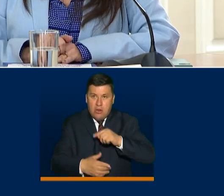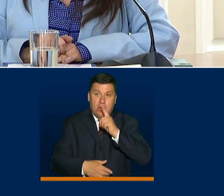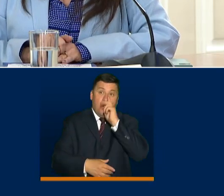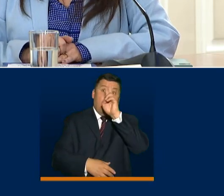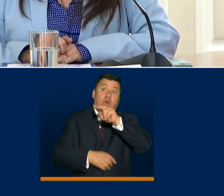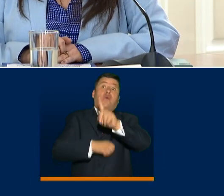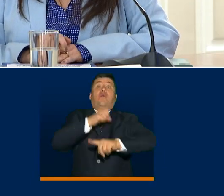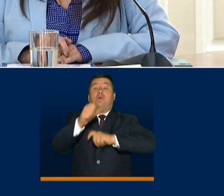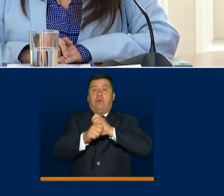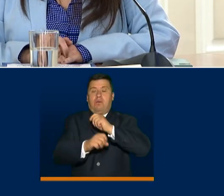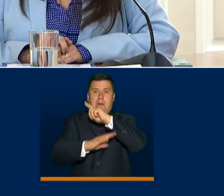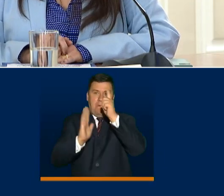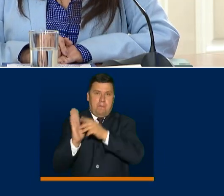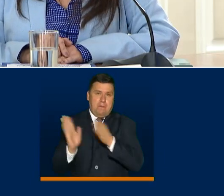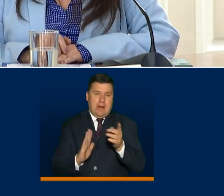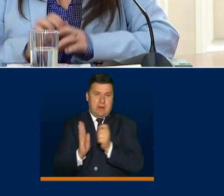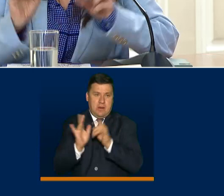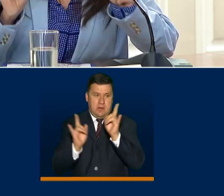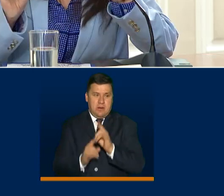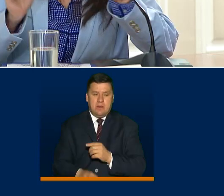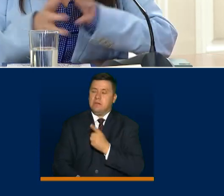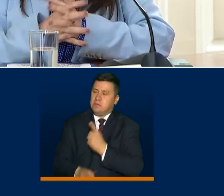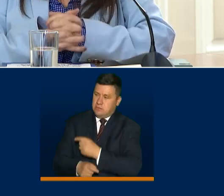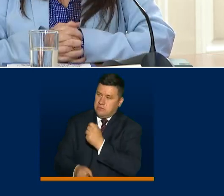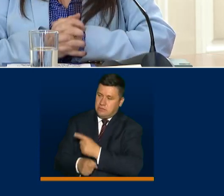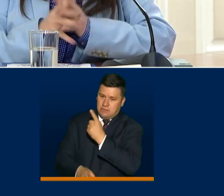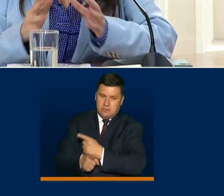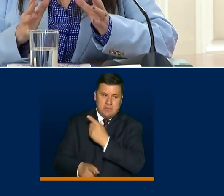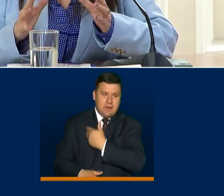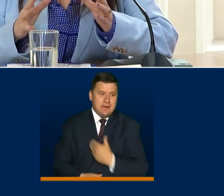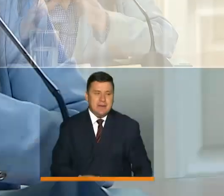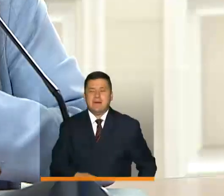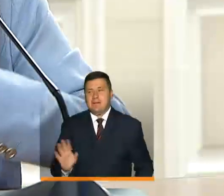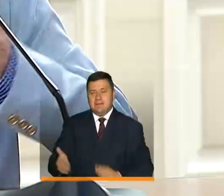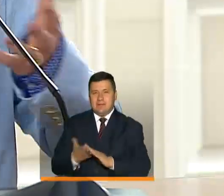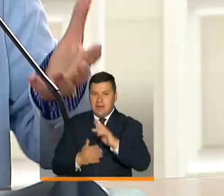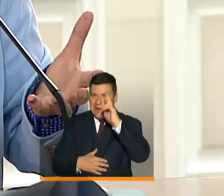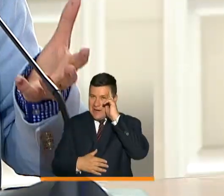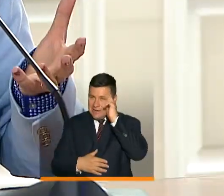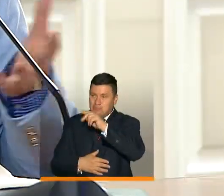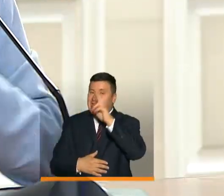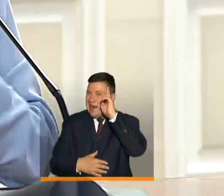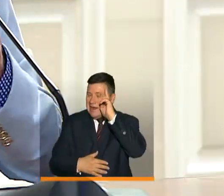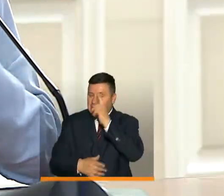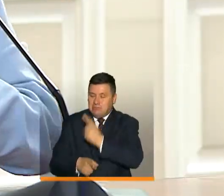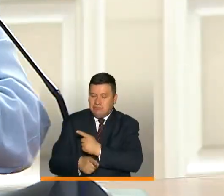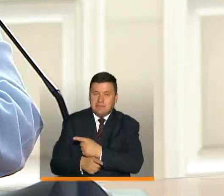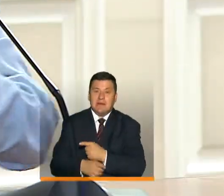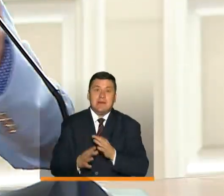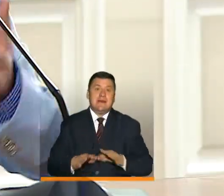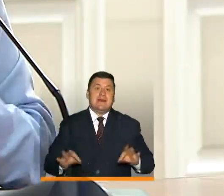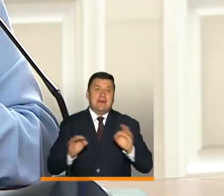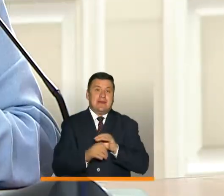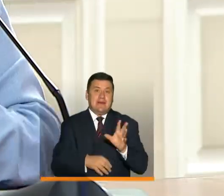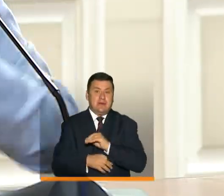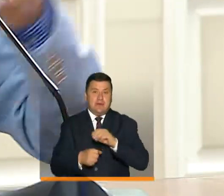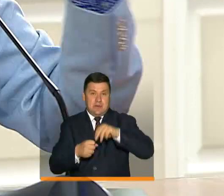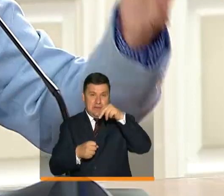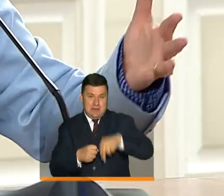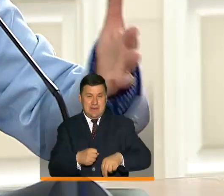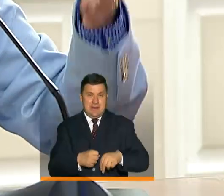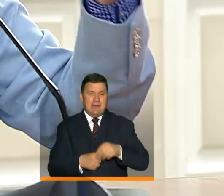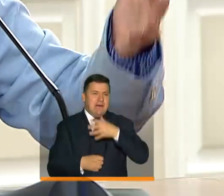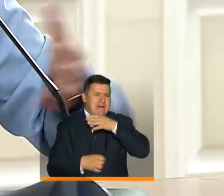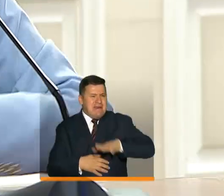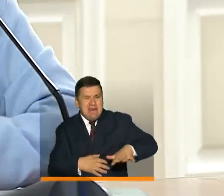entrante entregado el plan de esa conectividad. Exactamente, presidente, tiene toda la razón, pero aquí lo más importante de todo es que todos estos ciudadanos en